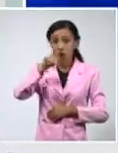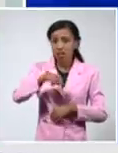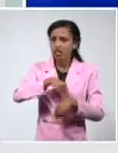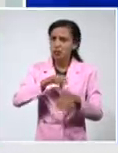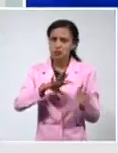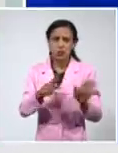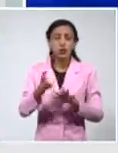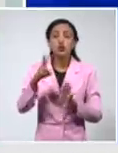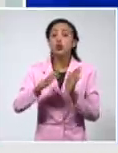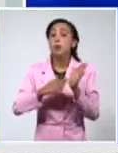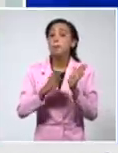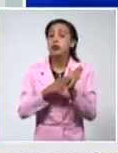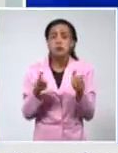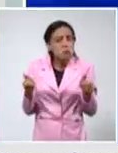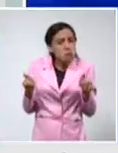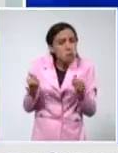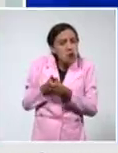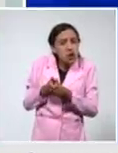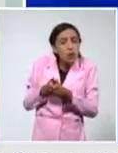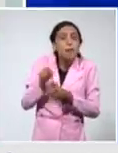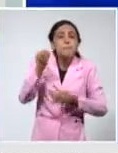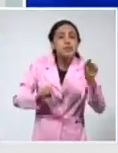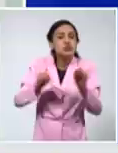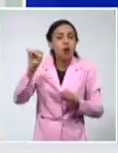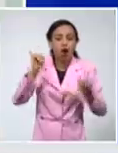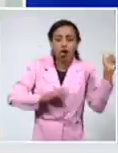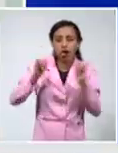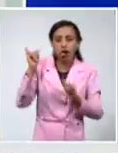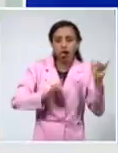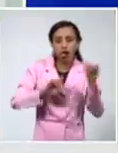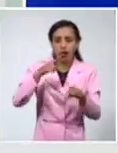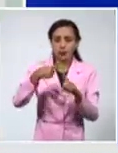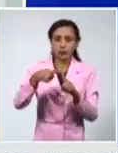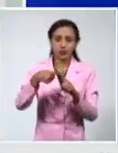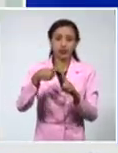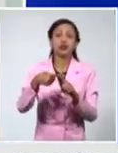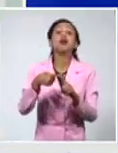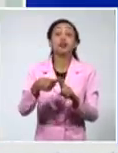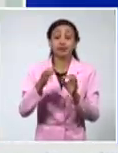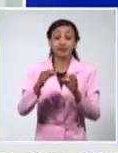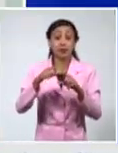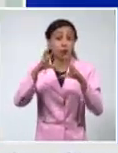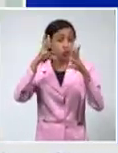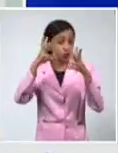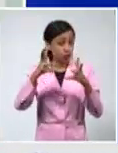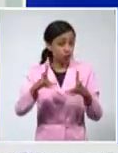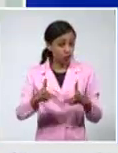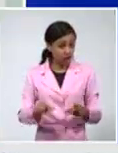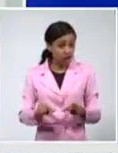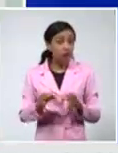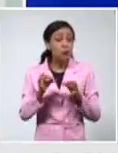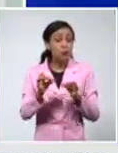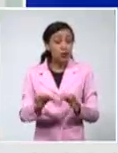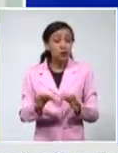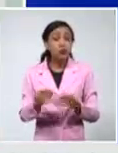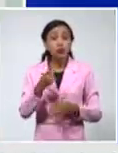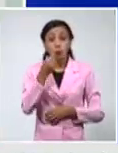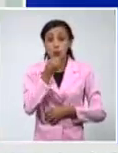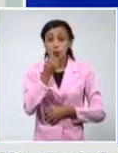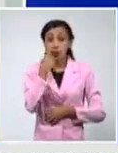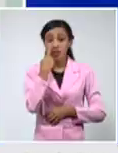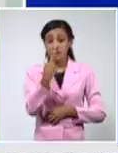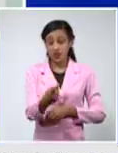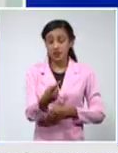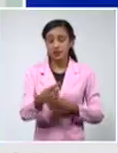número reducido de casos importados, que en total, como también se puede apreciar en el